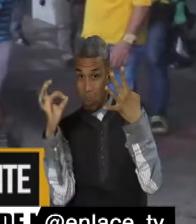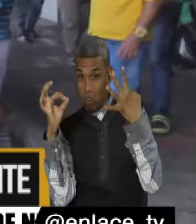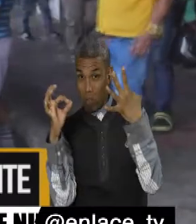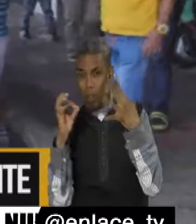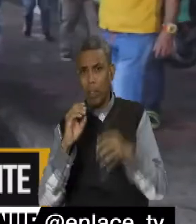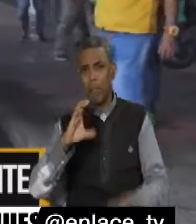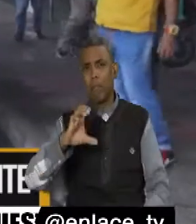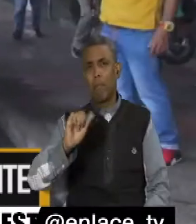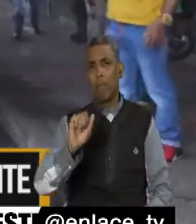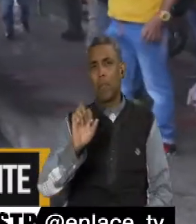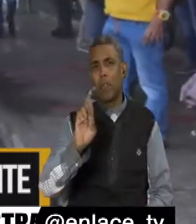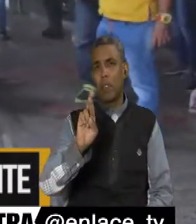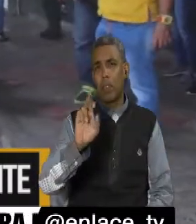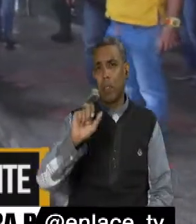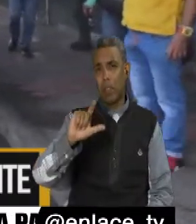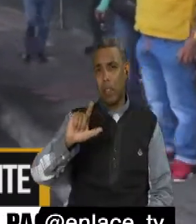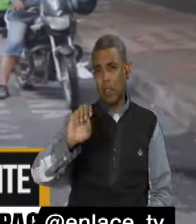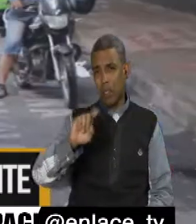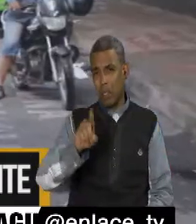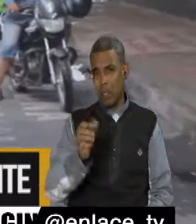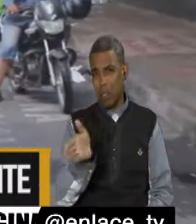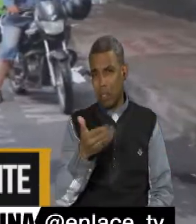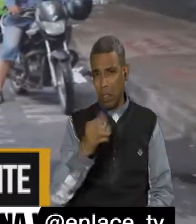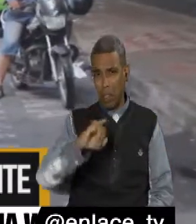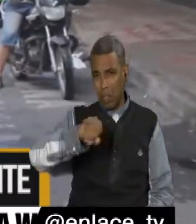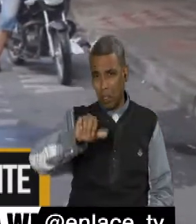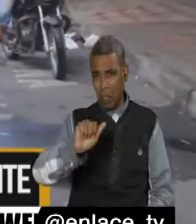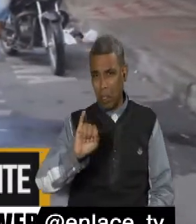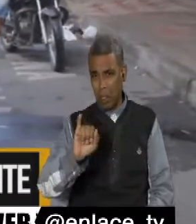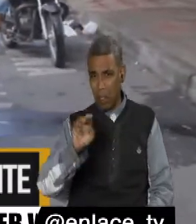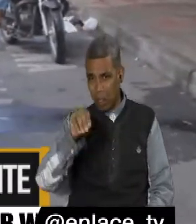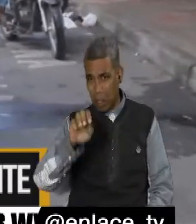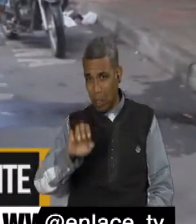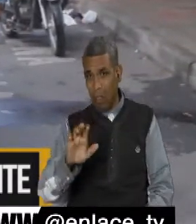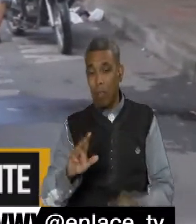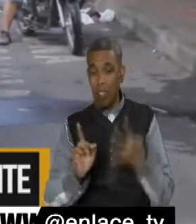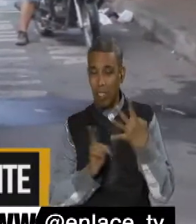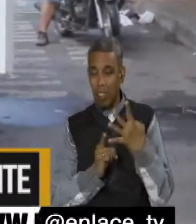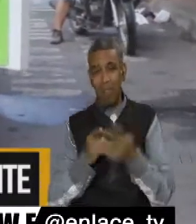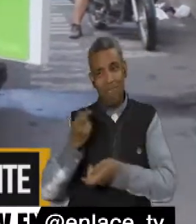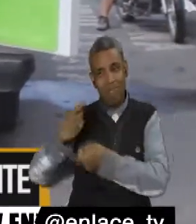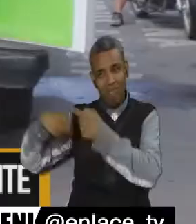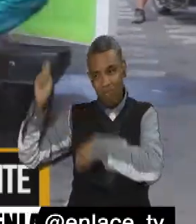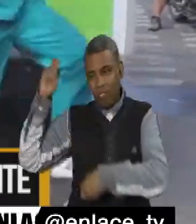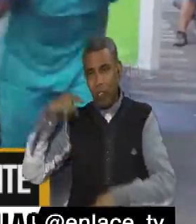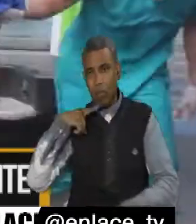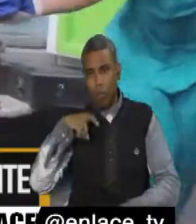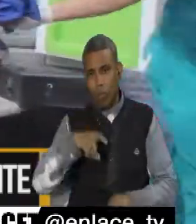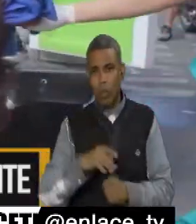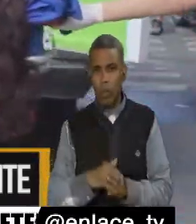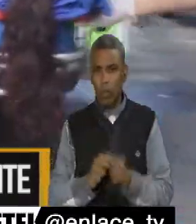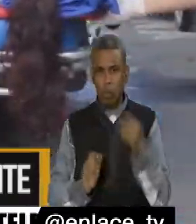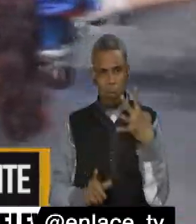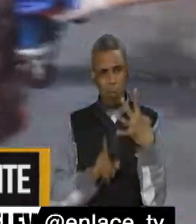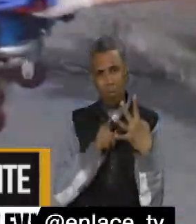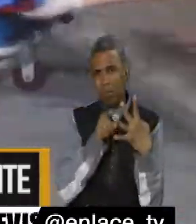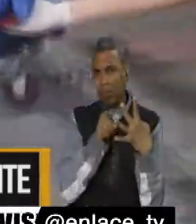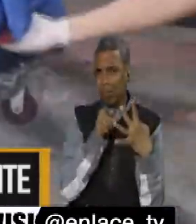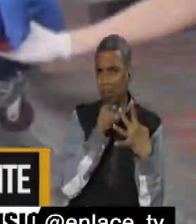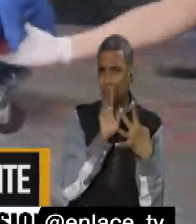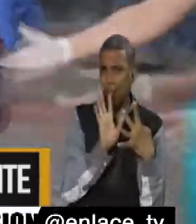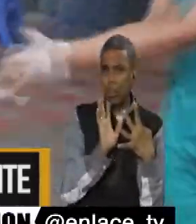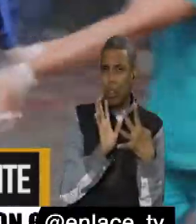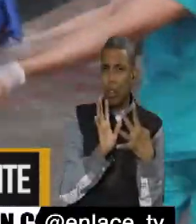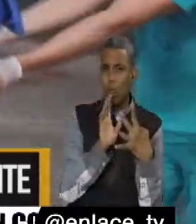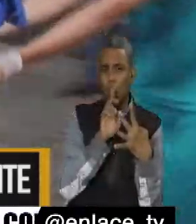Jaimes. Doctor, las otras dos personas, que permanecen hospitalizadas, que ya no tienen una situación tan compleja,